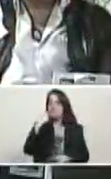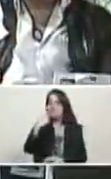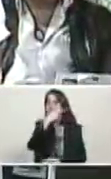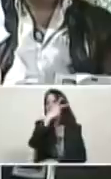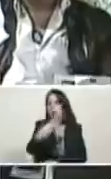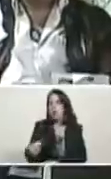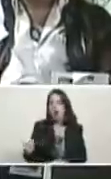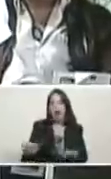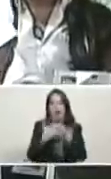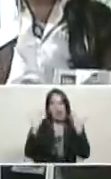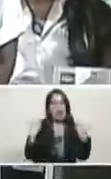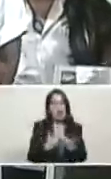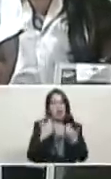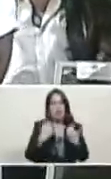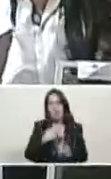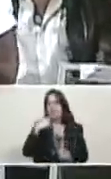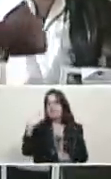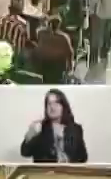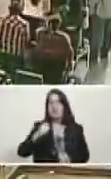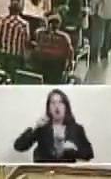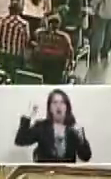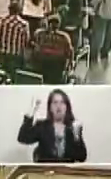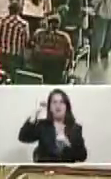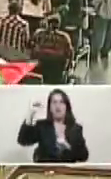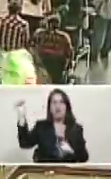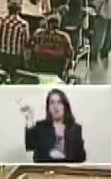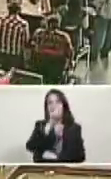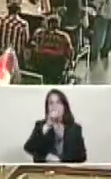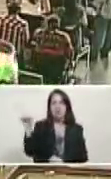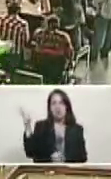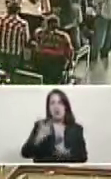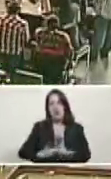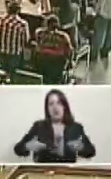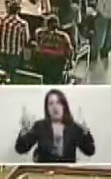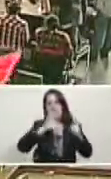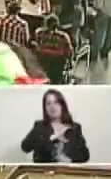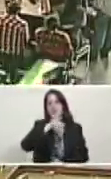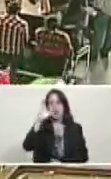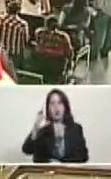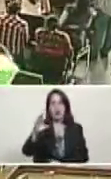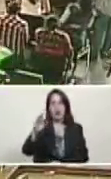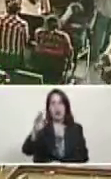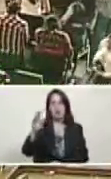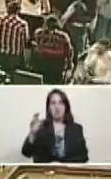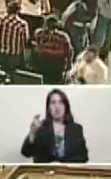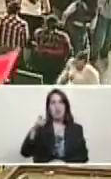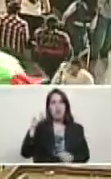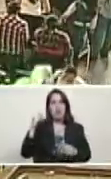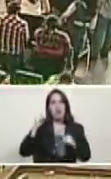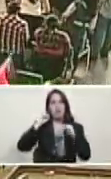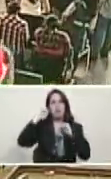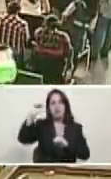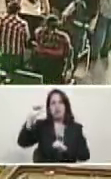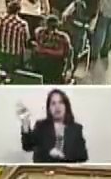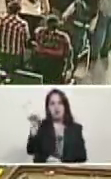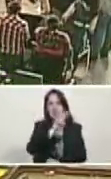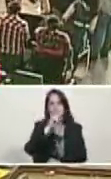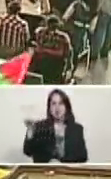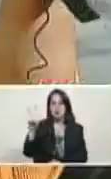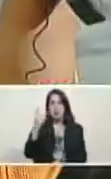y decimos viva venezuela libre y soberana y viva de la zona libre y soberana